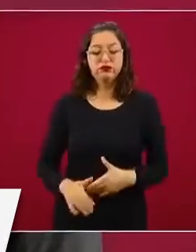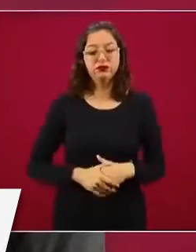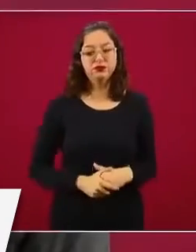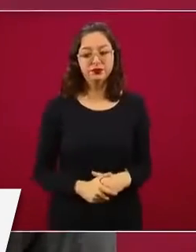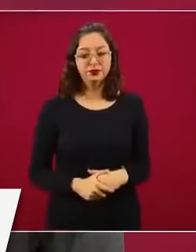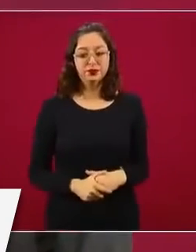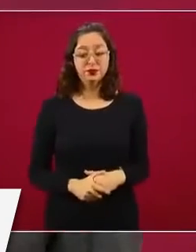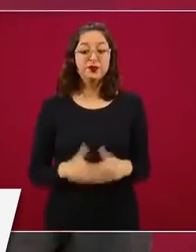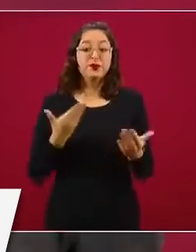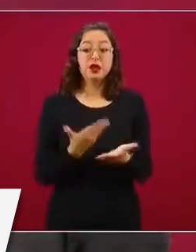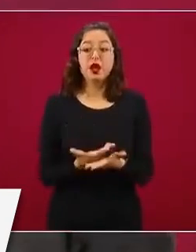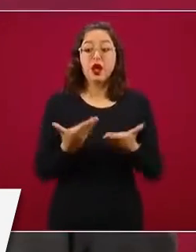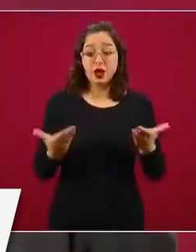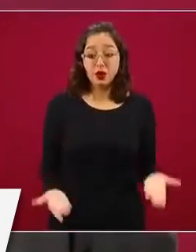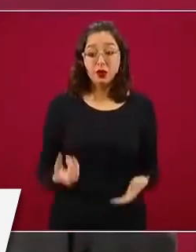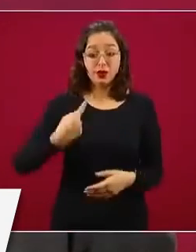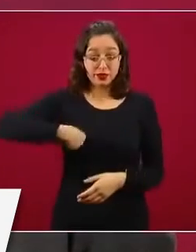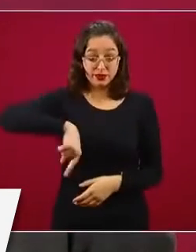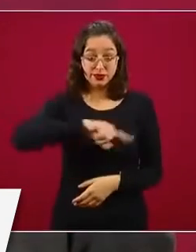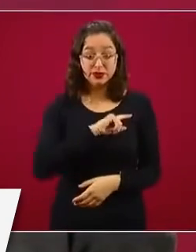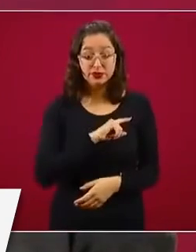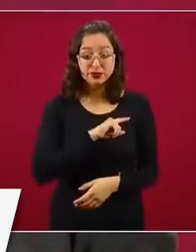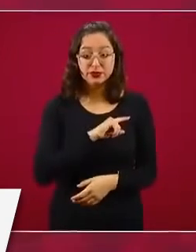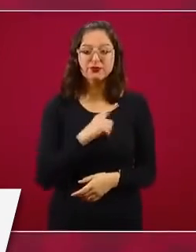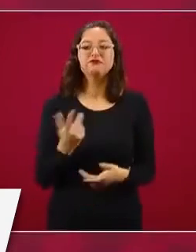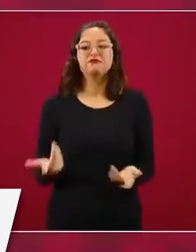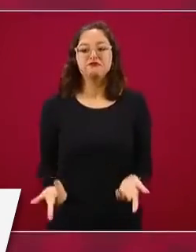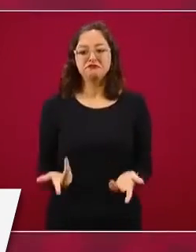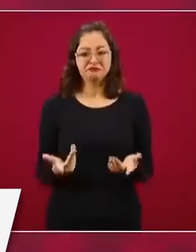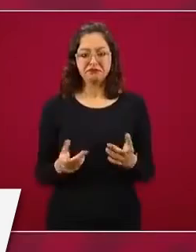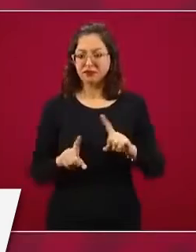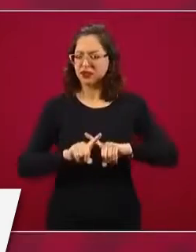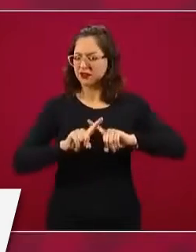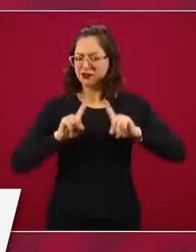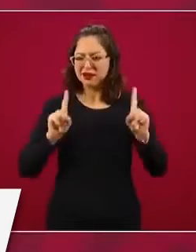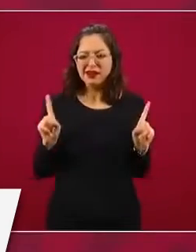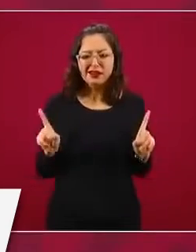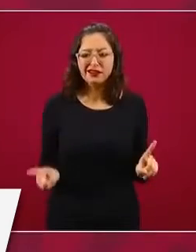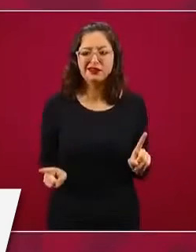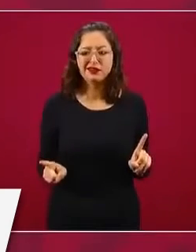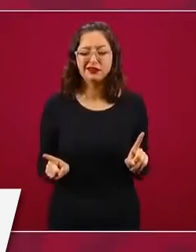Entonces nosotros ahora, muy contrario a eso,